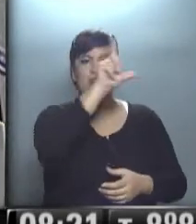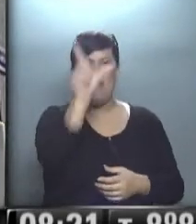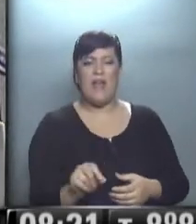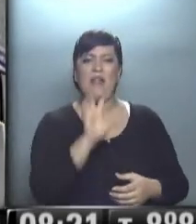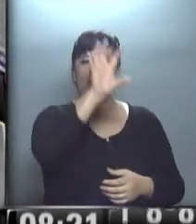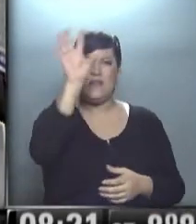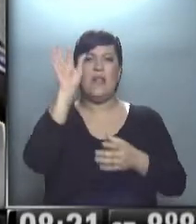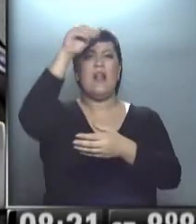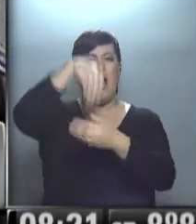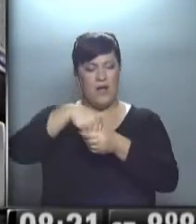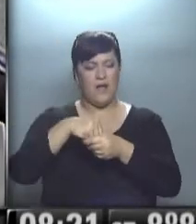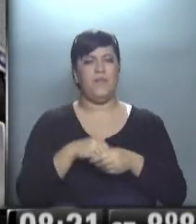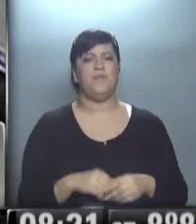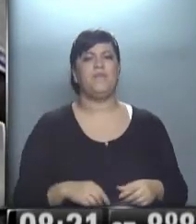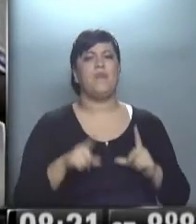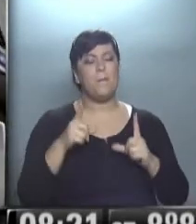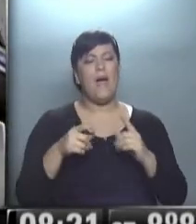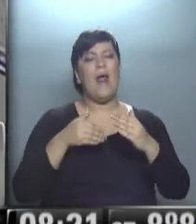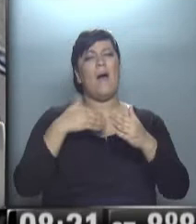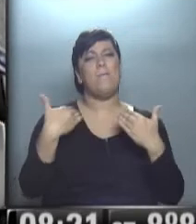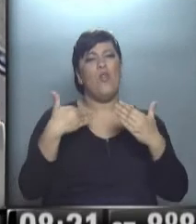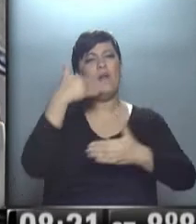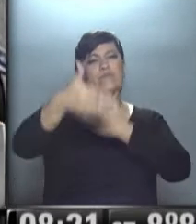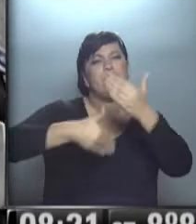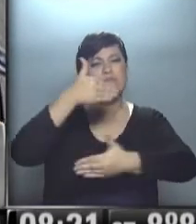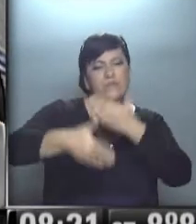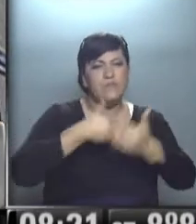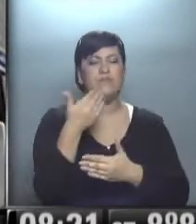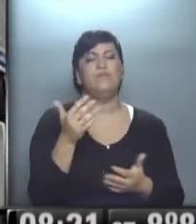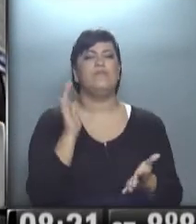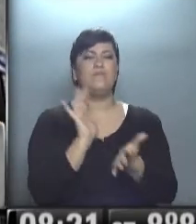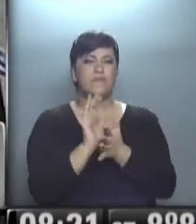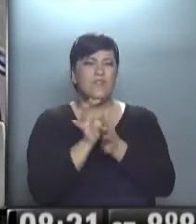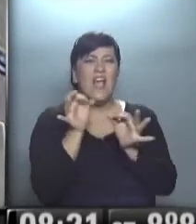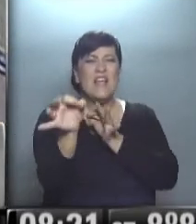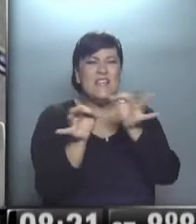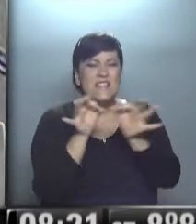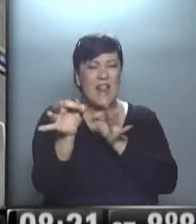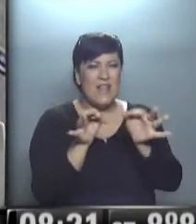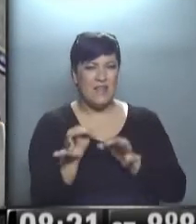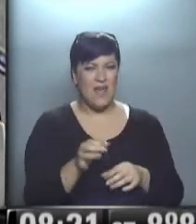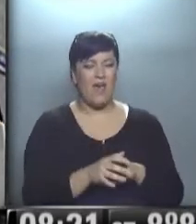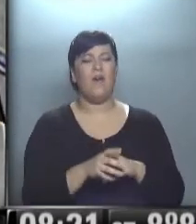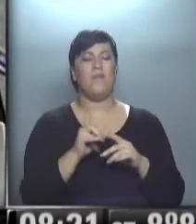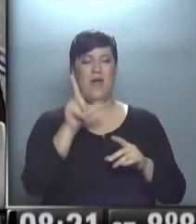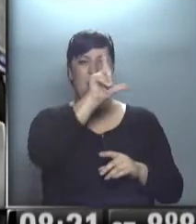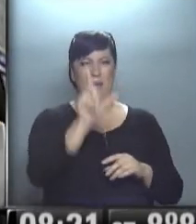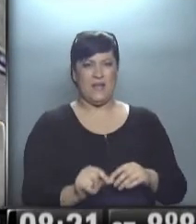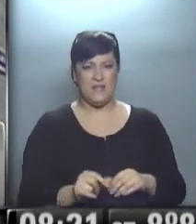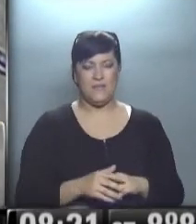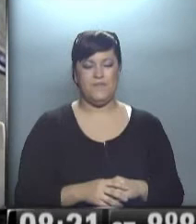la pampa húmeda en el desarrollo como una plataforma de logística integrada el país